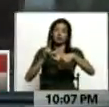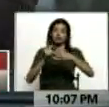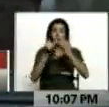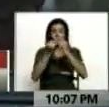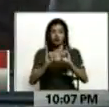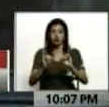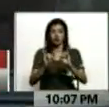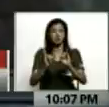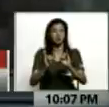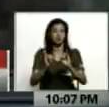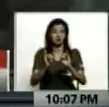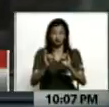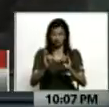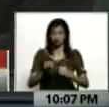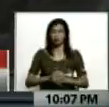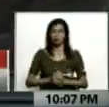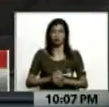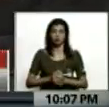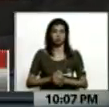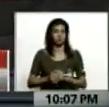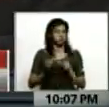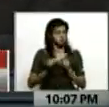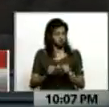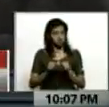palante adelante